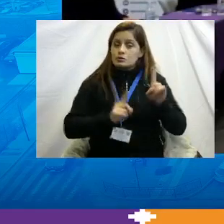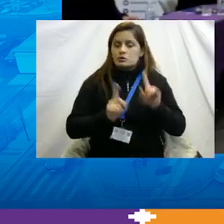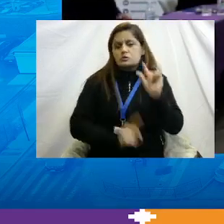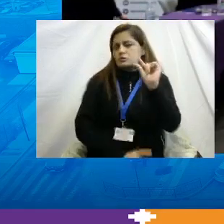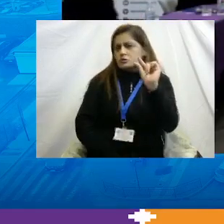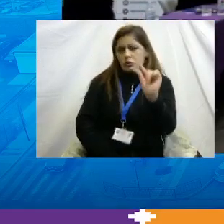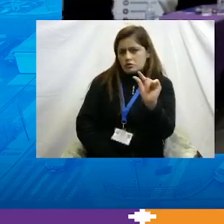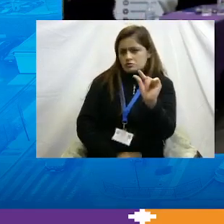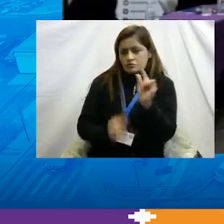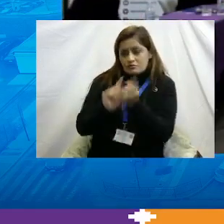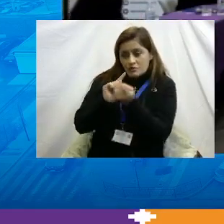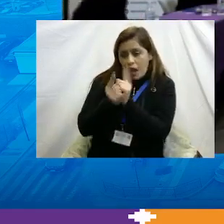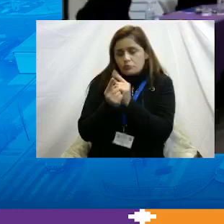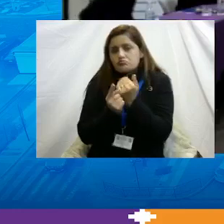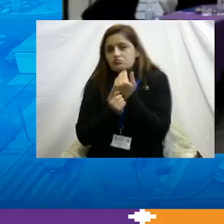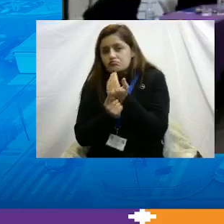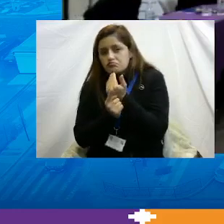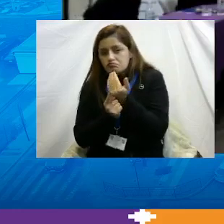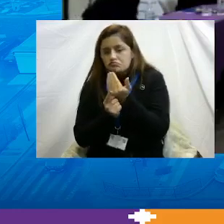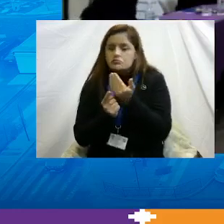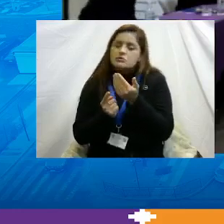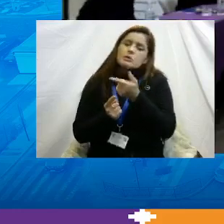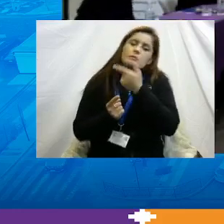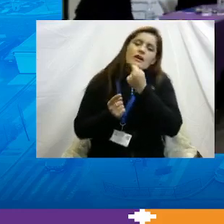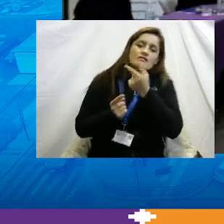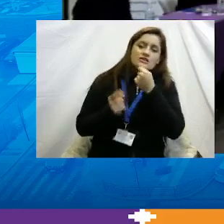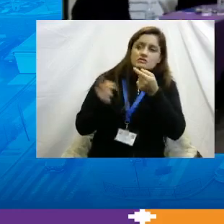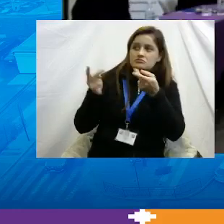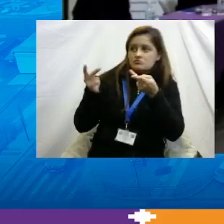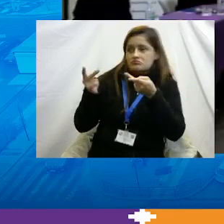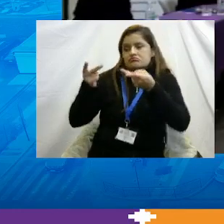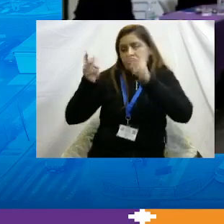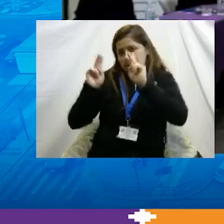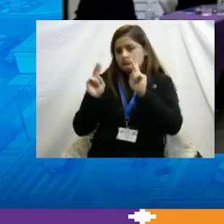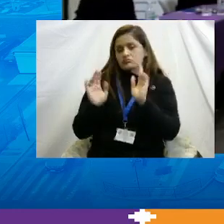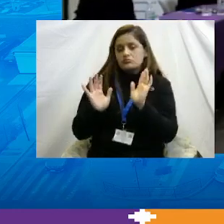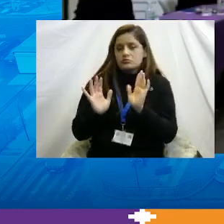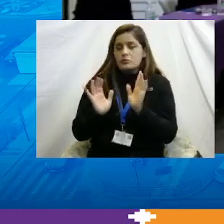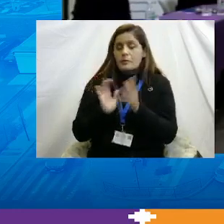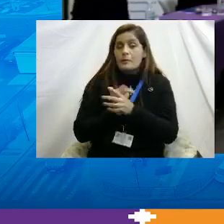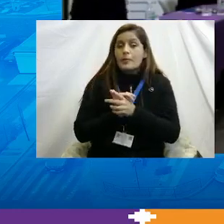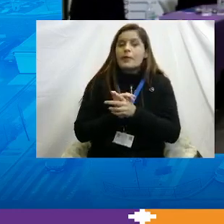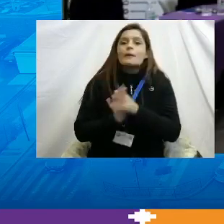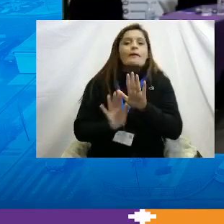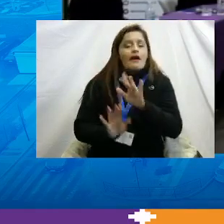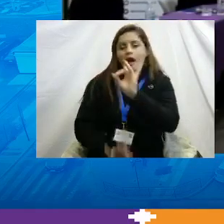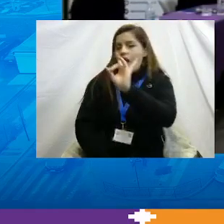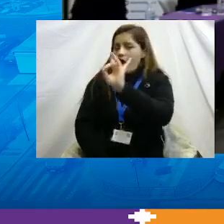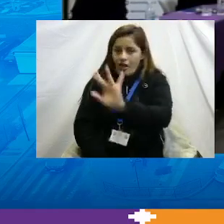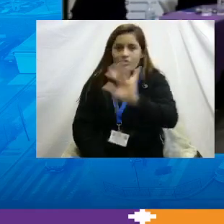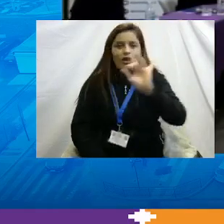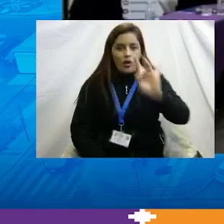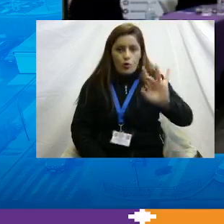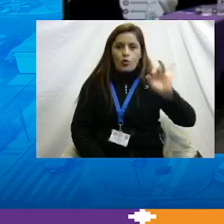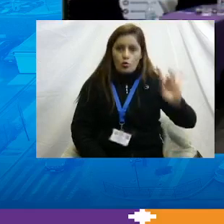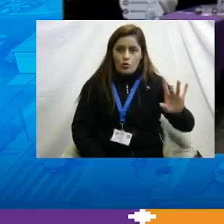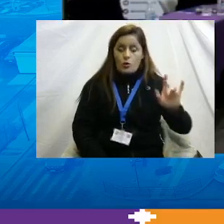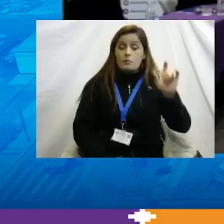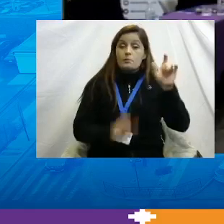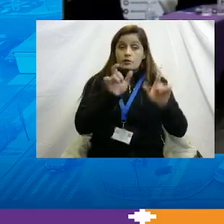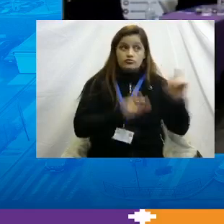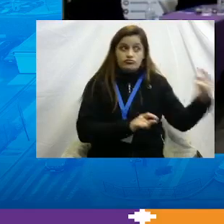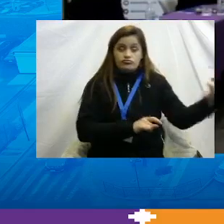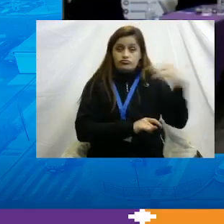quizá las modificaciones, y eso puede ser más rápido, Carmen Luz. Por eso tiene que ser caso a caso con el interesado, y lo vamos a